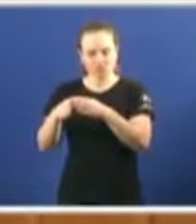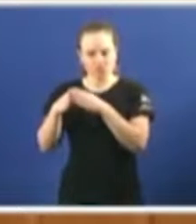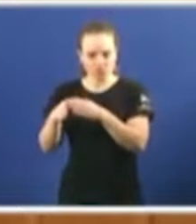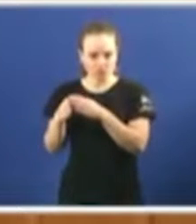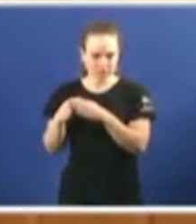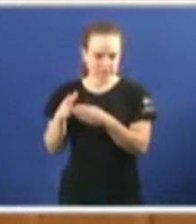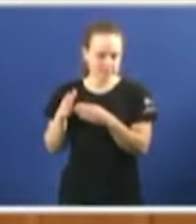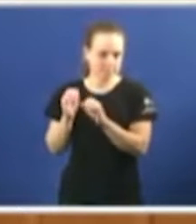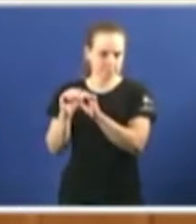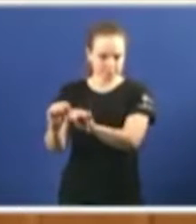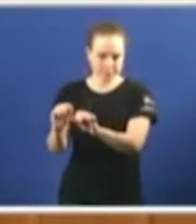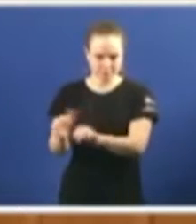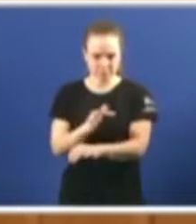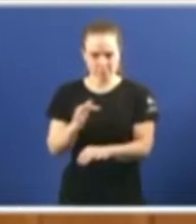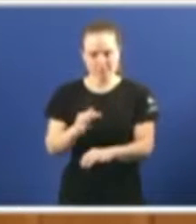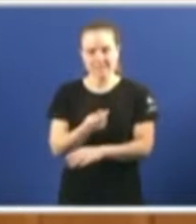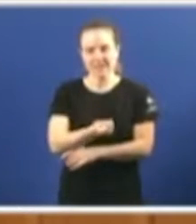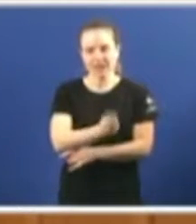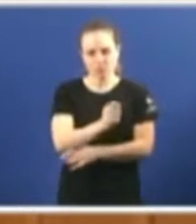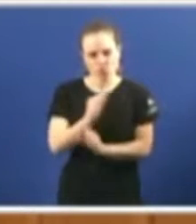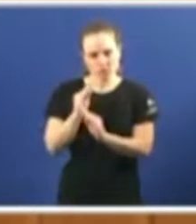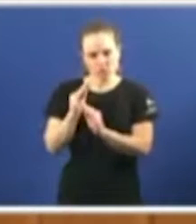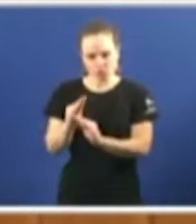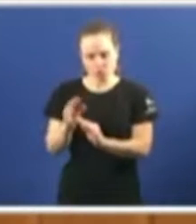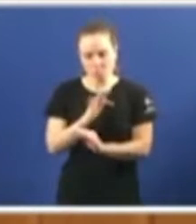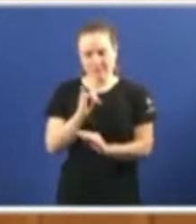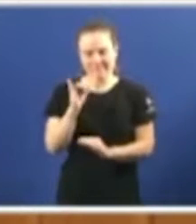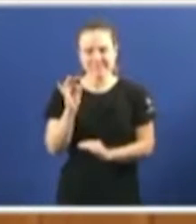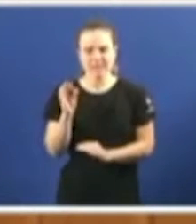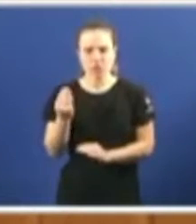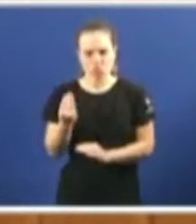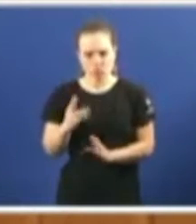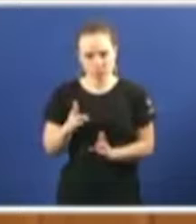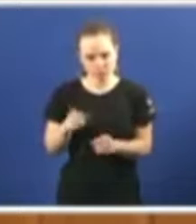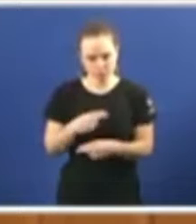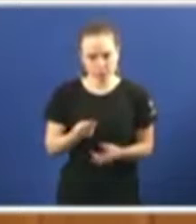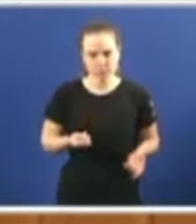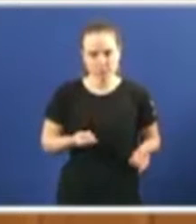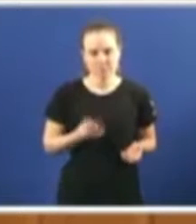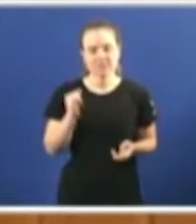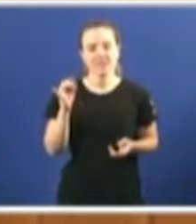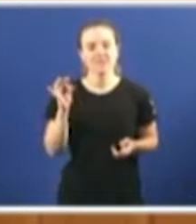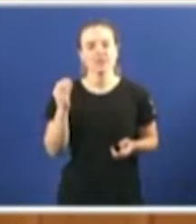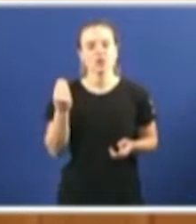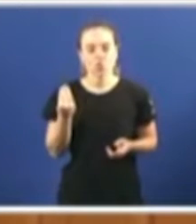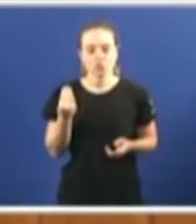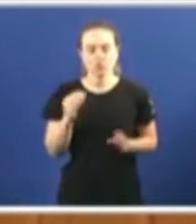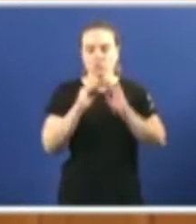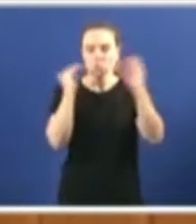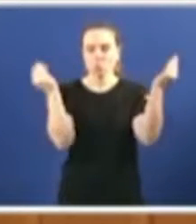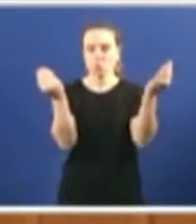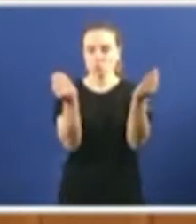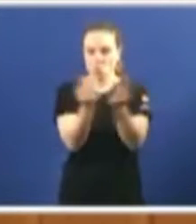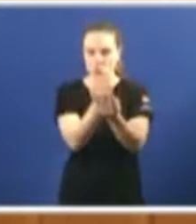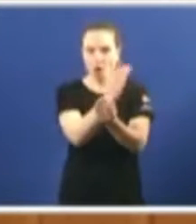súas cotas e capturas, ademais da non aplicación das ITQs. A aplicación das ITQs en outros lugares do planeta demostrou